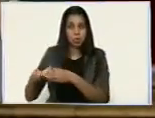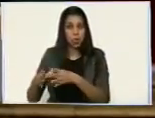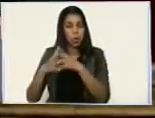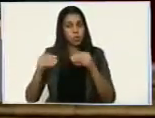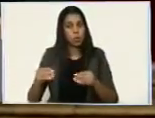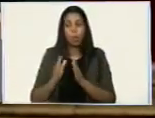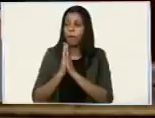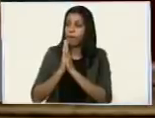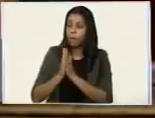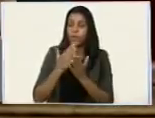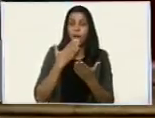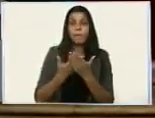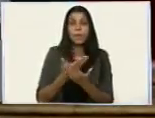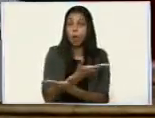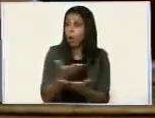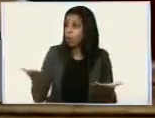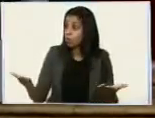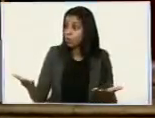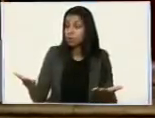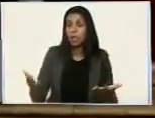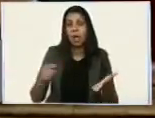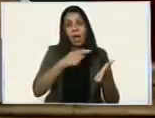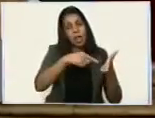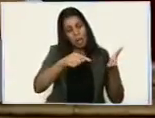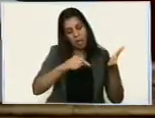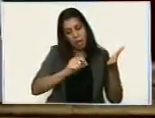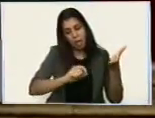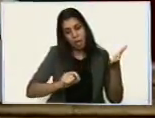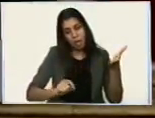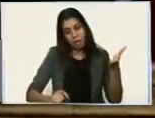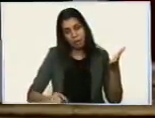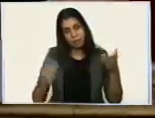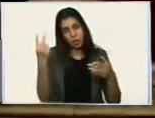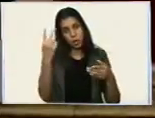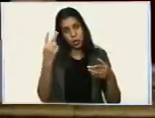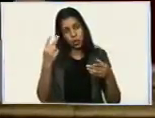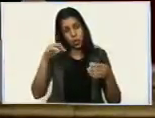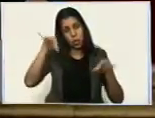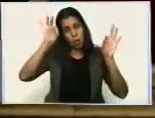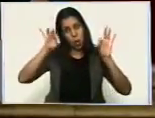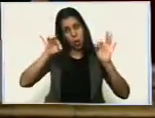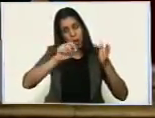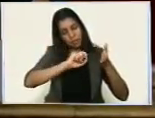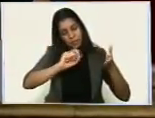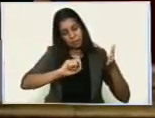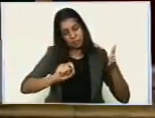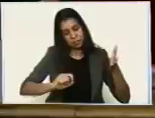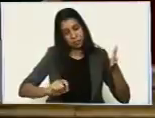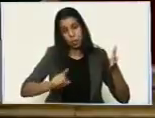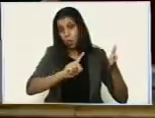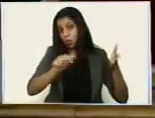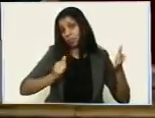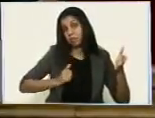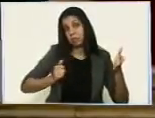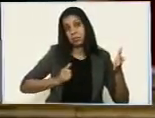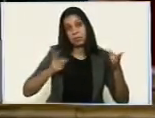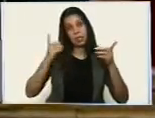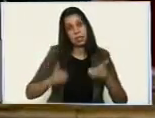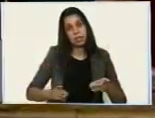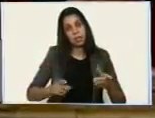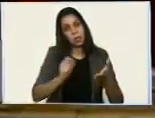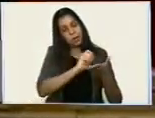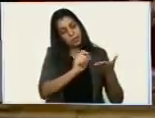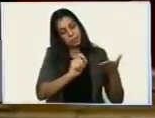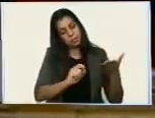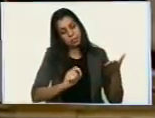ustedes, por favor, escriban en una página, si son dos páginas no importa, las que ustedes quieran, no van